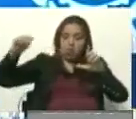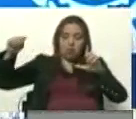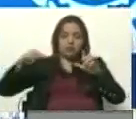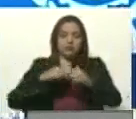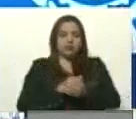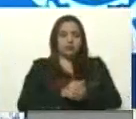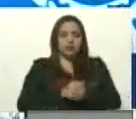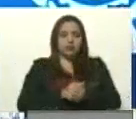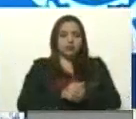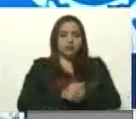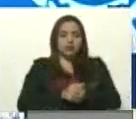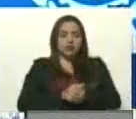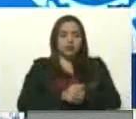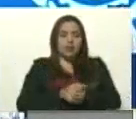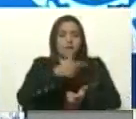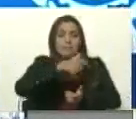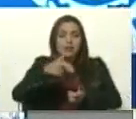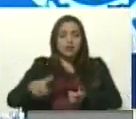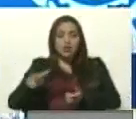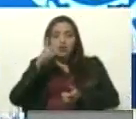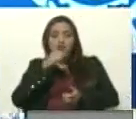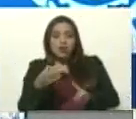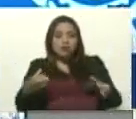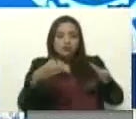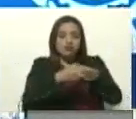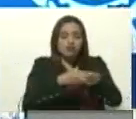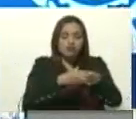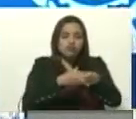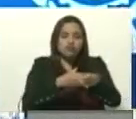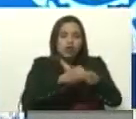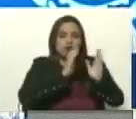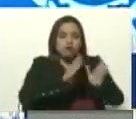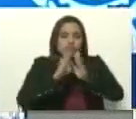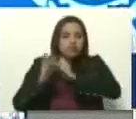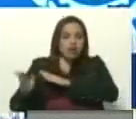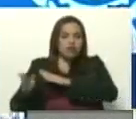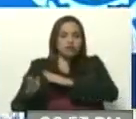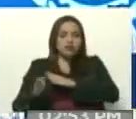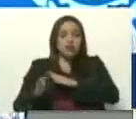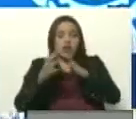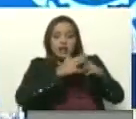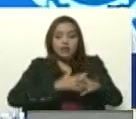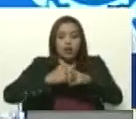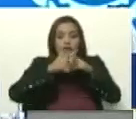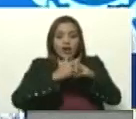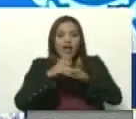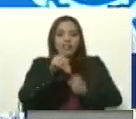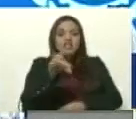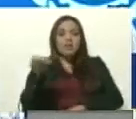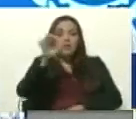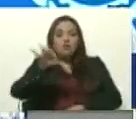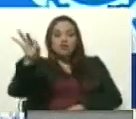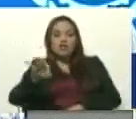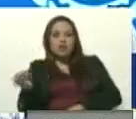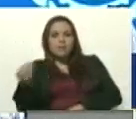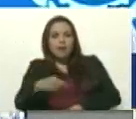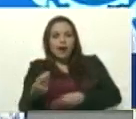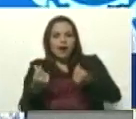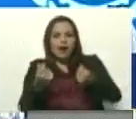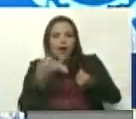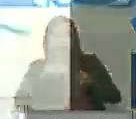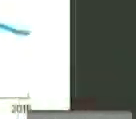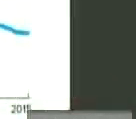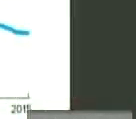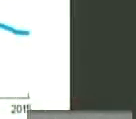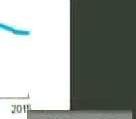personas están sindicalizadas en los Estados Unidos de Norteamérica, el 10% más rico captura la